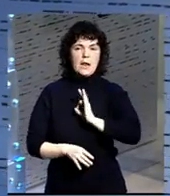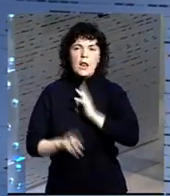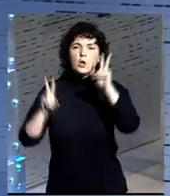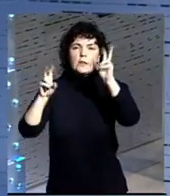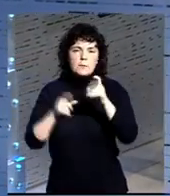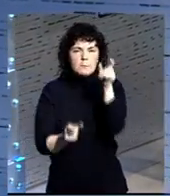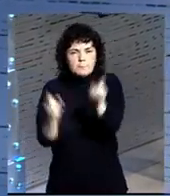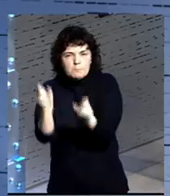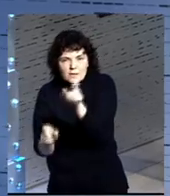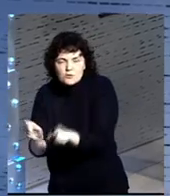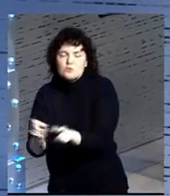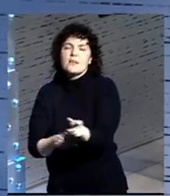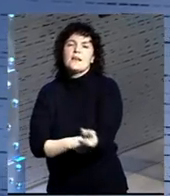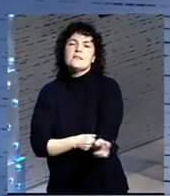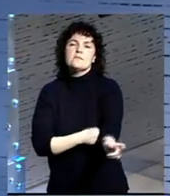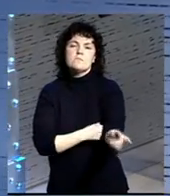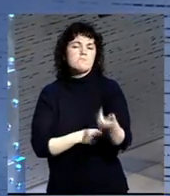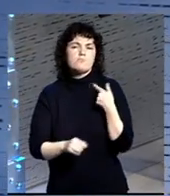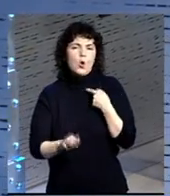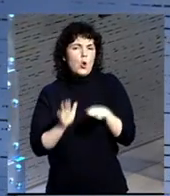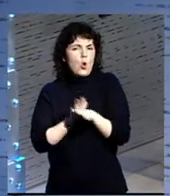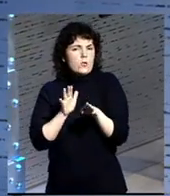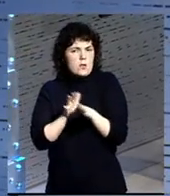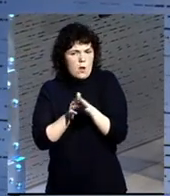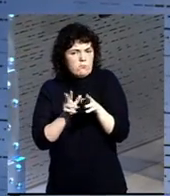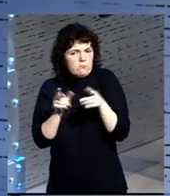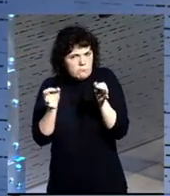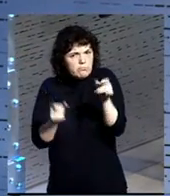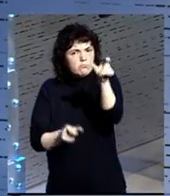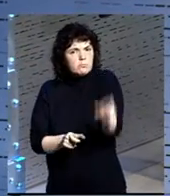las personas, que siguen siendo lo más importante,